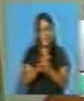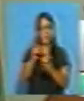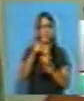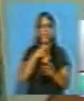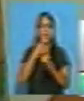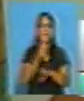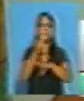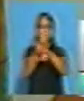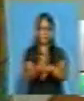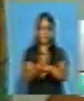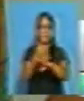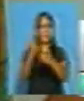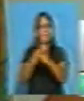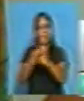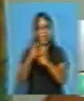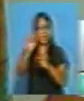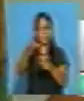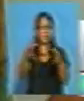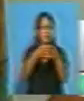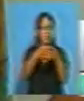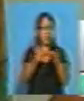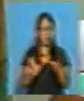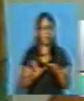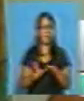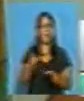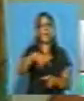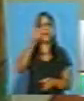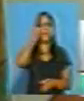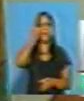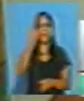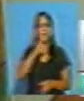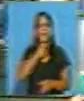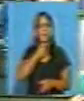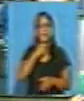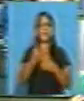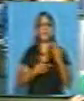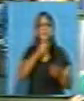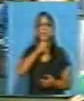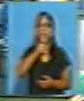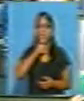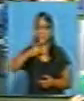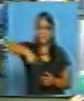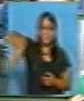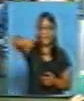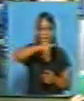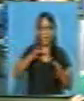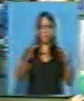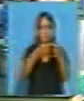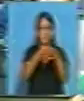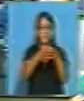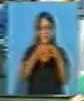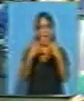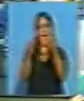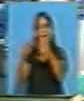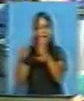la representación política dentro del marco del Consejo Deliberante, y por supuesto que la idea es que siga siendo un consejo de puertas abiertas, un consejo donde se